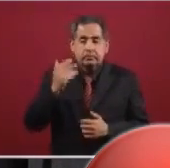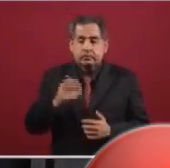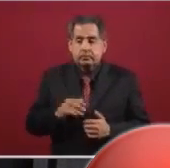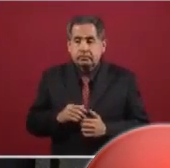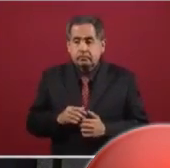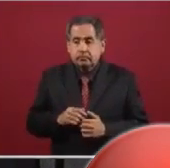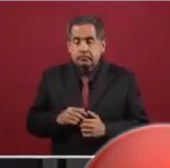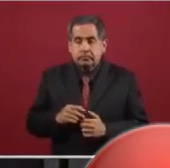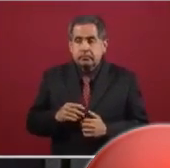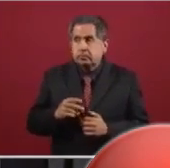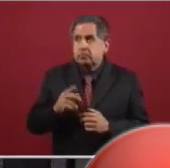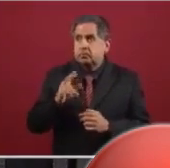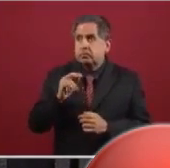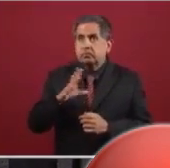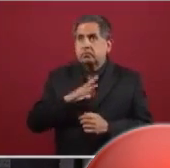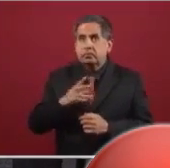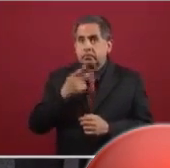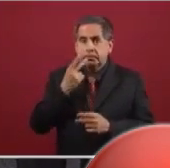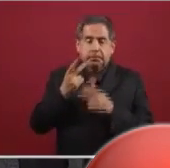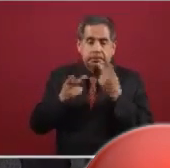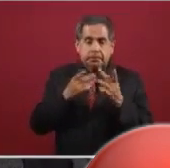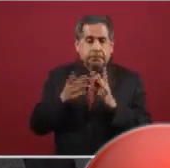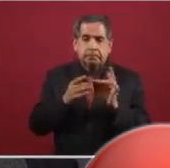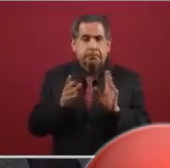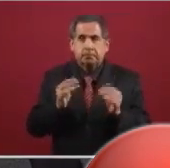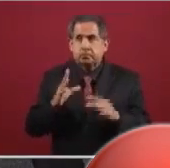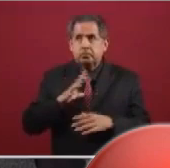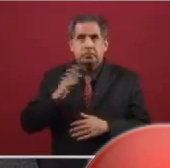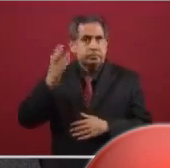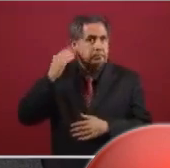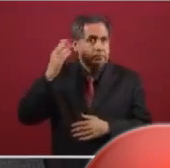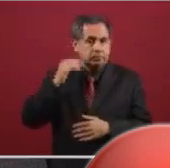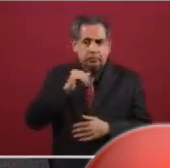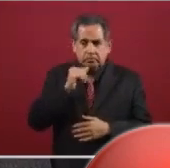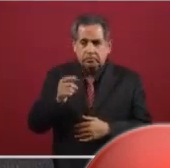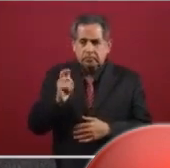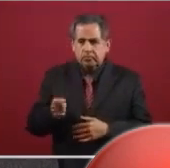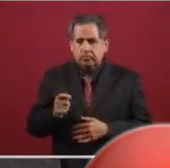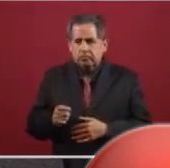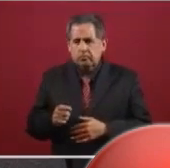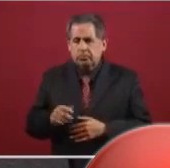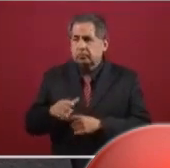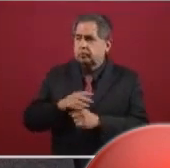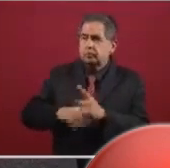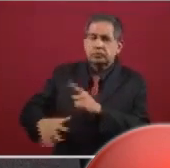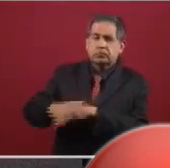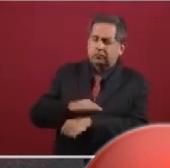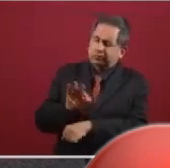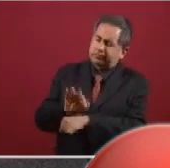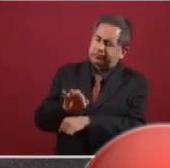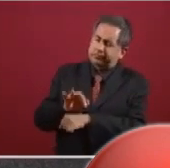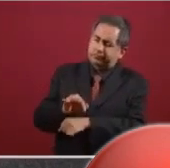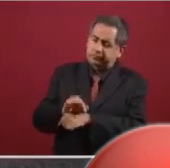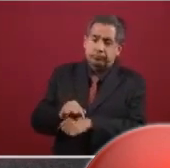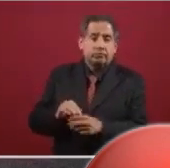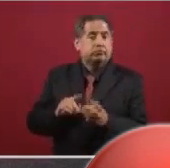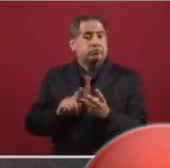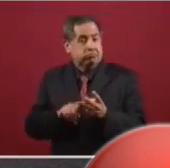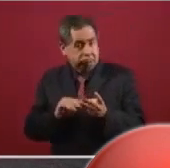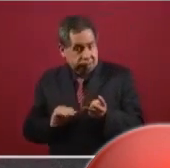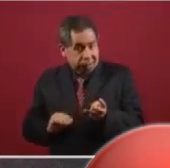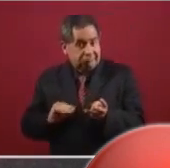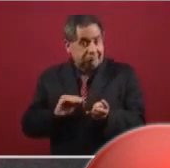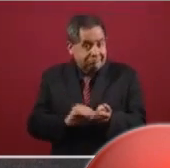se hablaba tanto de la defensa del medio ambiente. Ya incluye